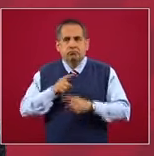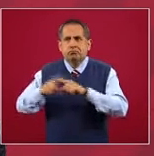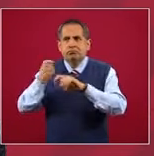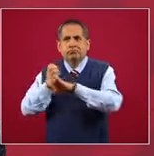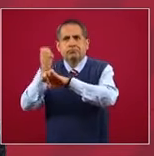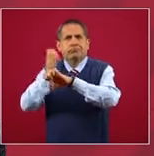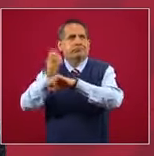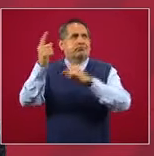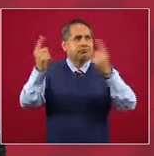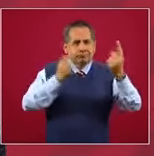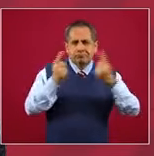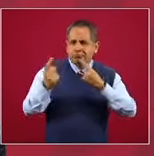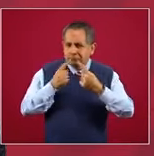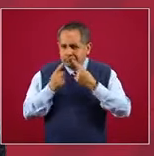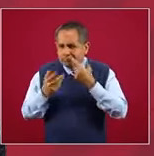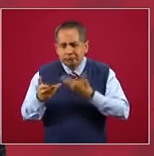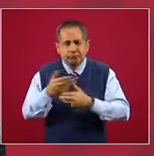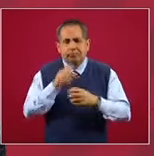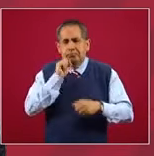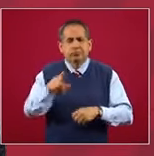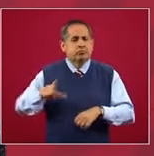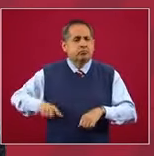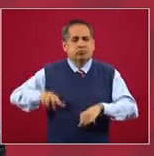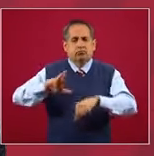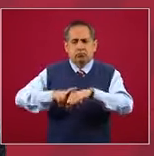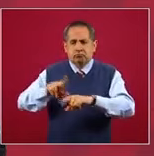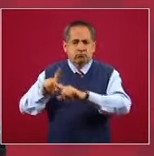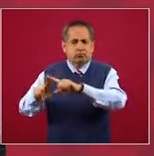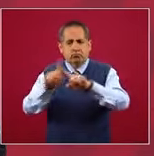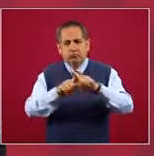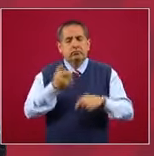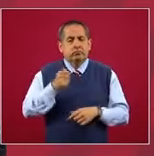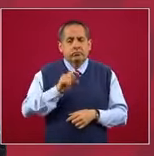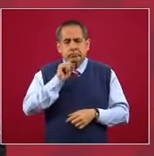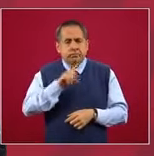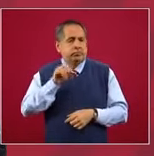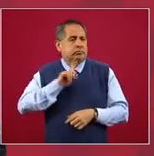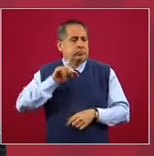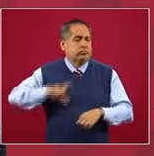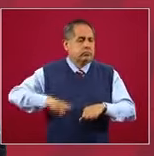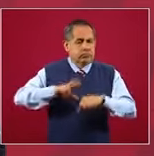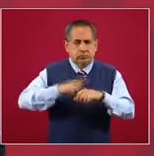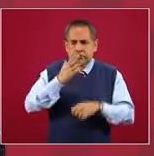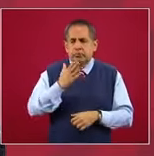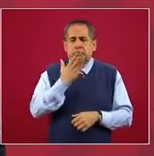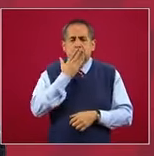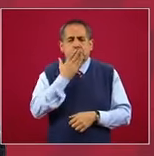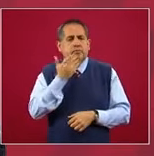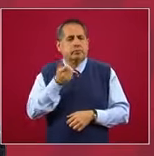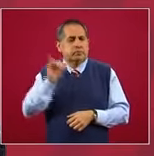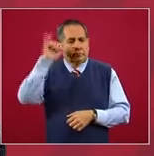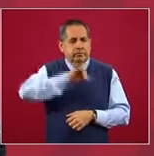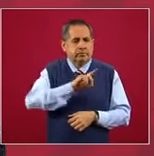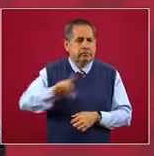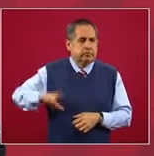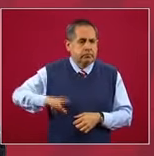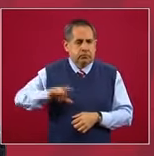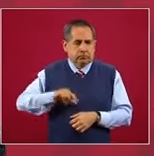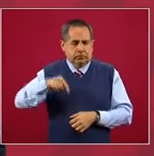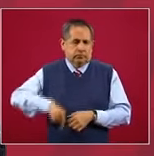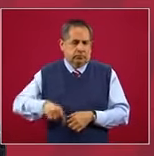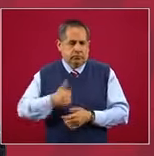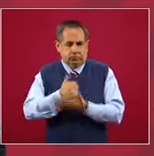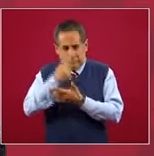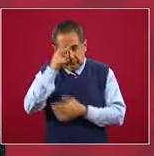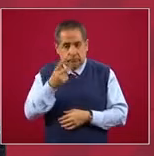entidades federativas y también con los gobernadores y la gobernadora de Sonora y la jefa de gobierno, que son las únicas dos